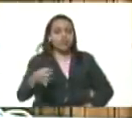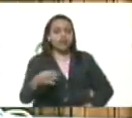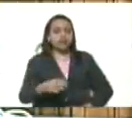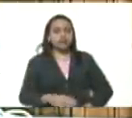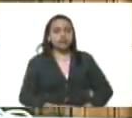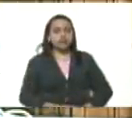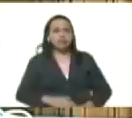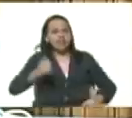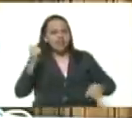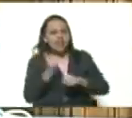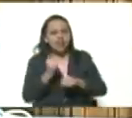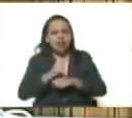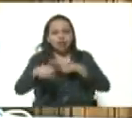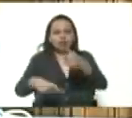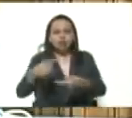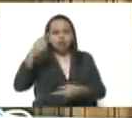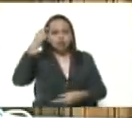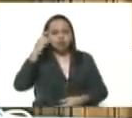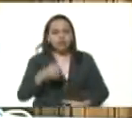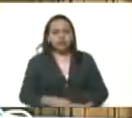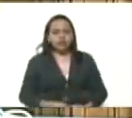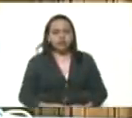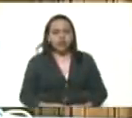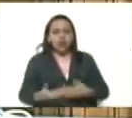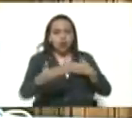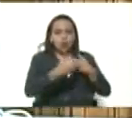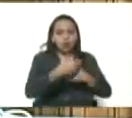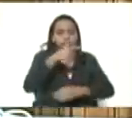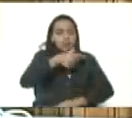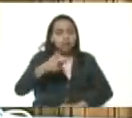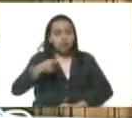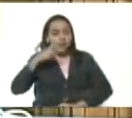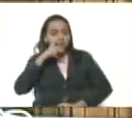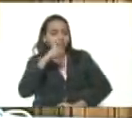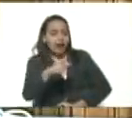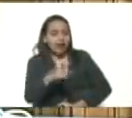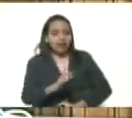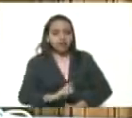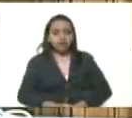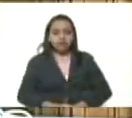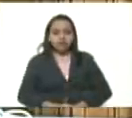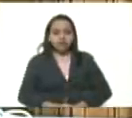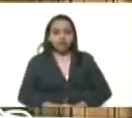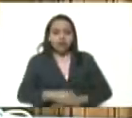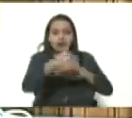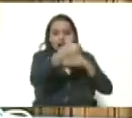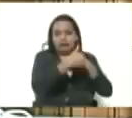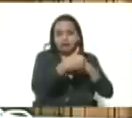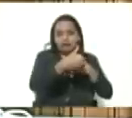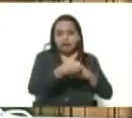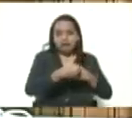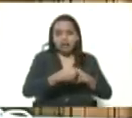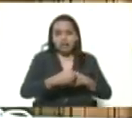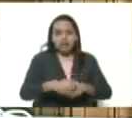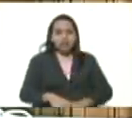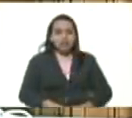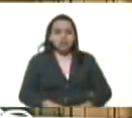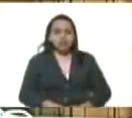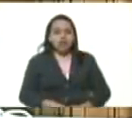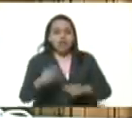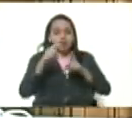verdad, trabajando todos los días contra los perversos, los malvados, contra los ataques y las críticas